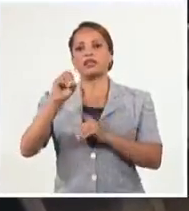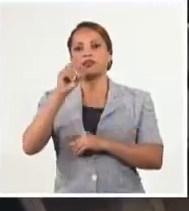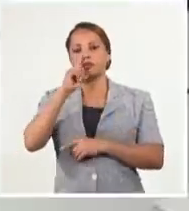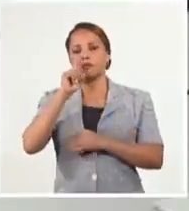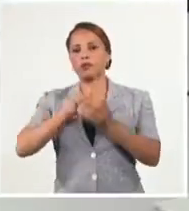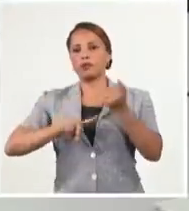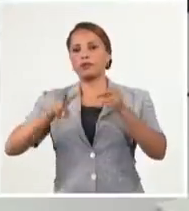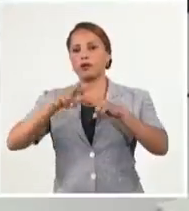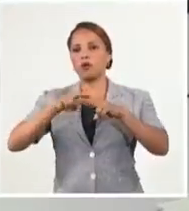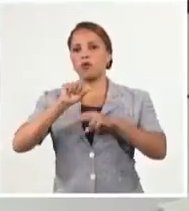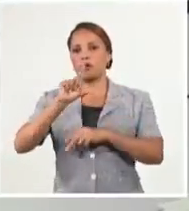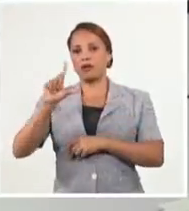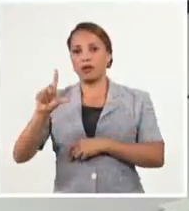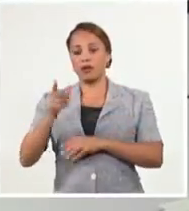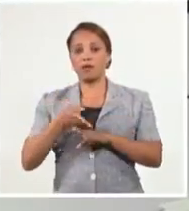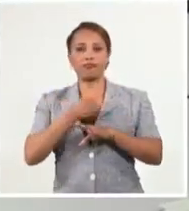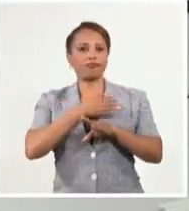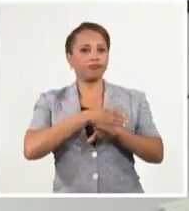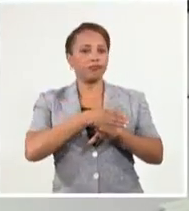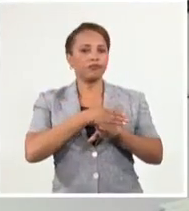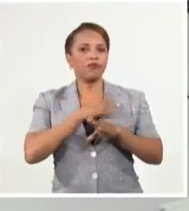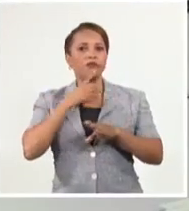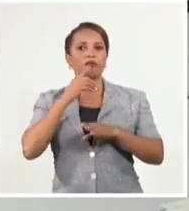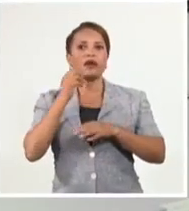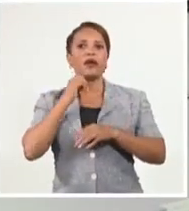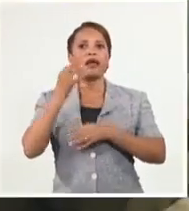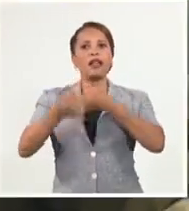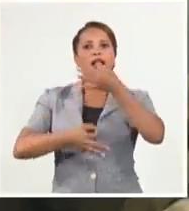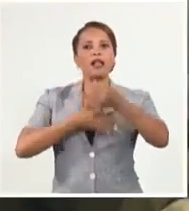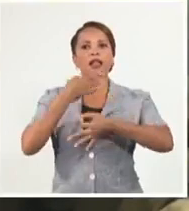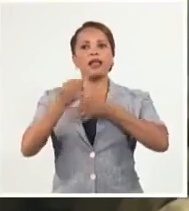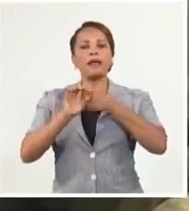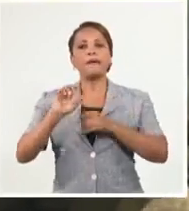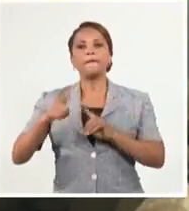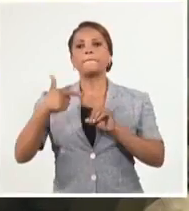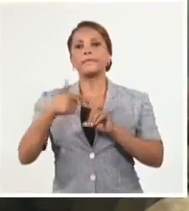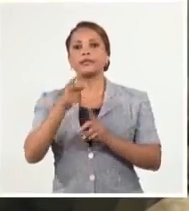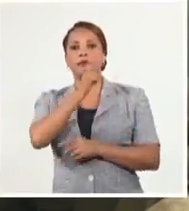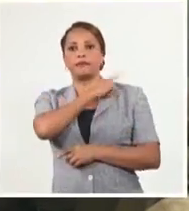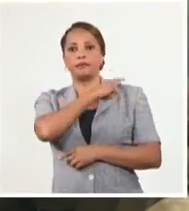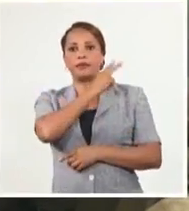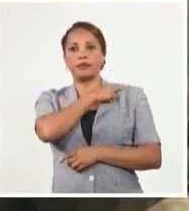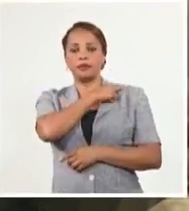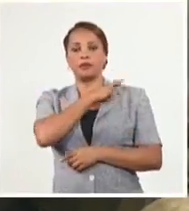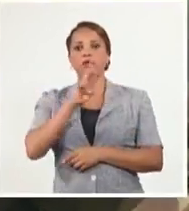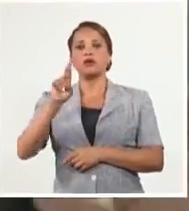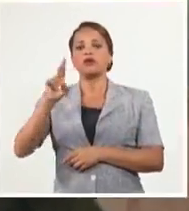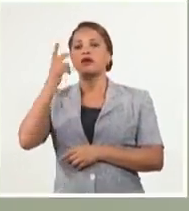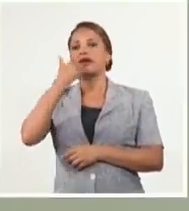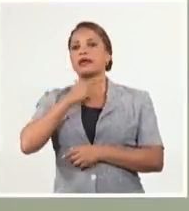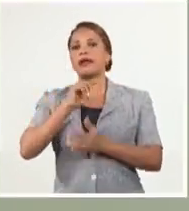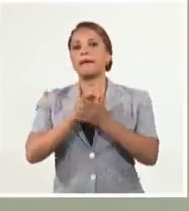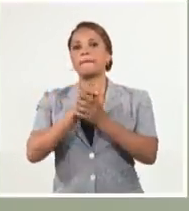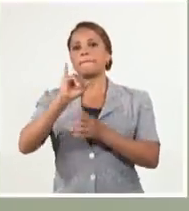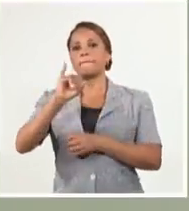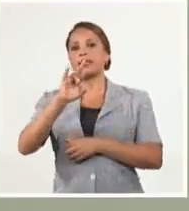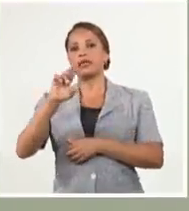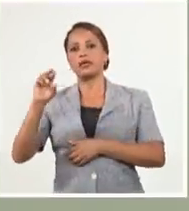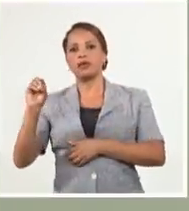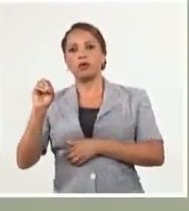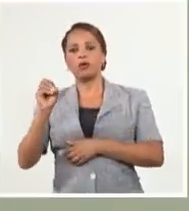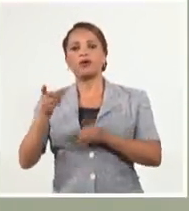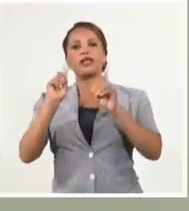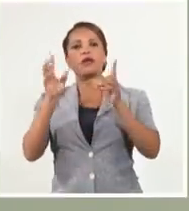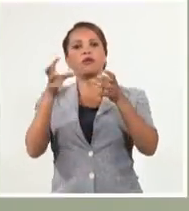Holguín. Lo anterior fue constatado por el viceprimer ministro comandante de la Revolución, Ramiro Valdés Menéndez, en reunión